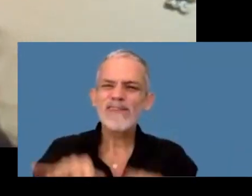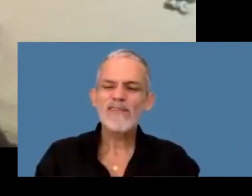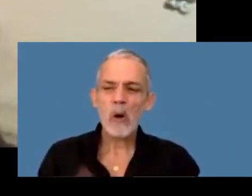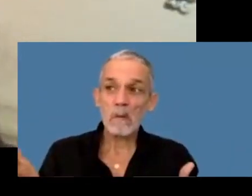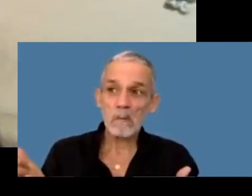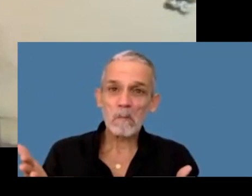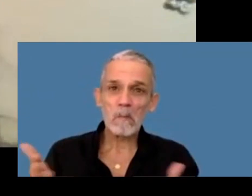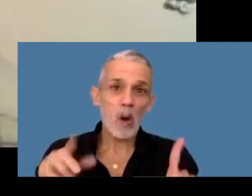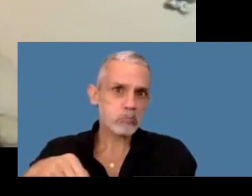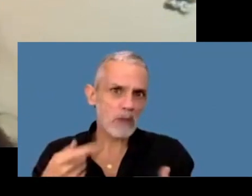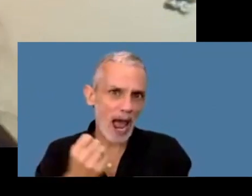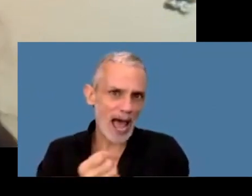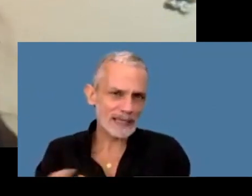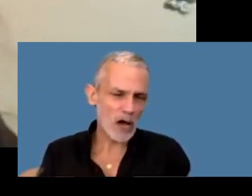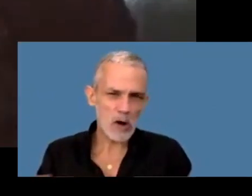llegar a entrar.